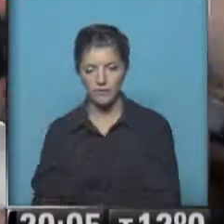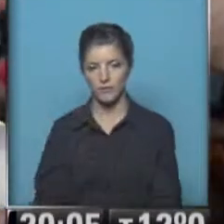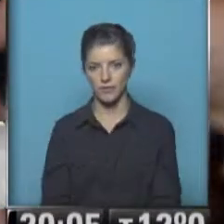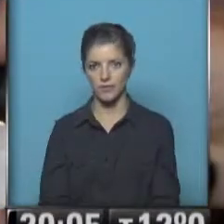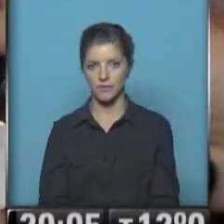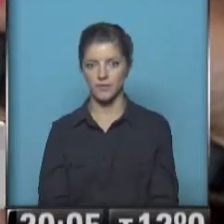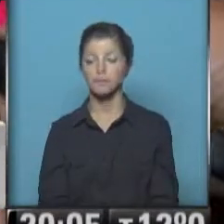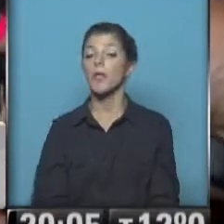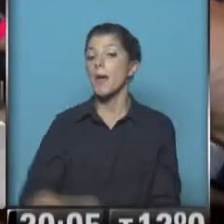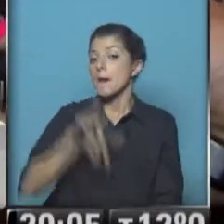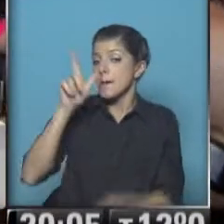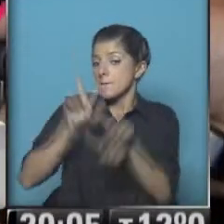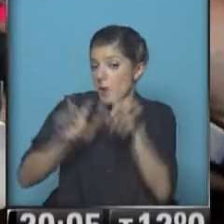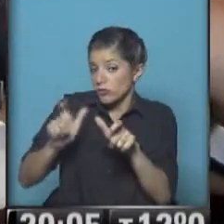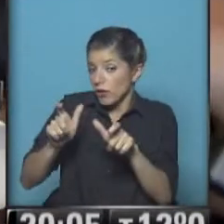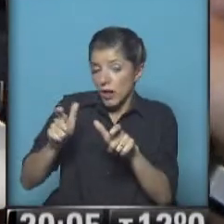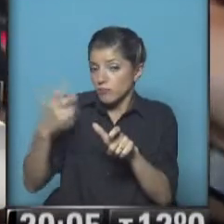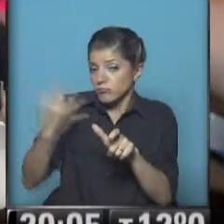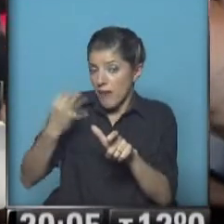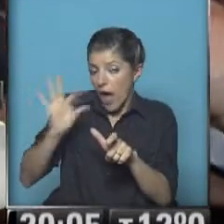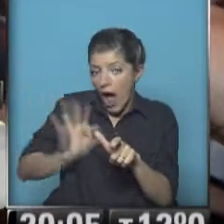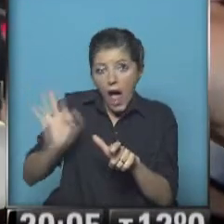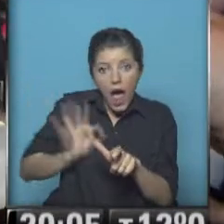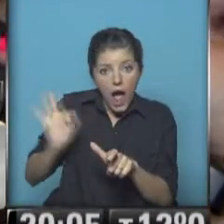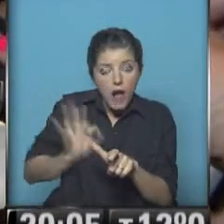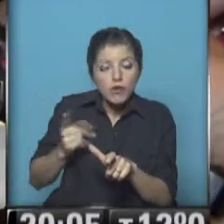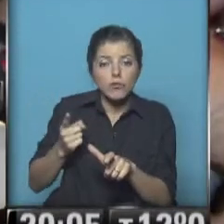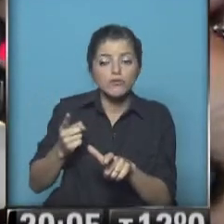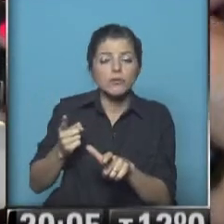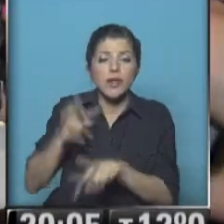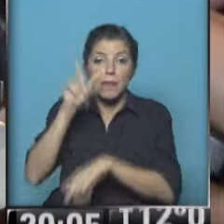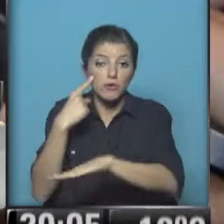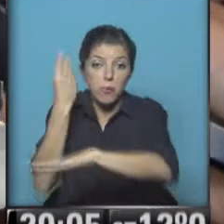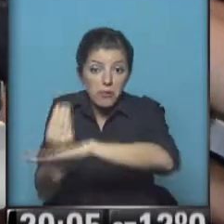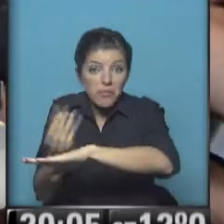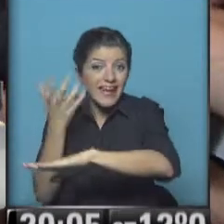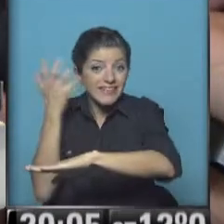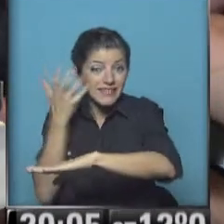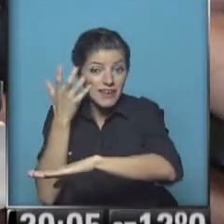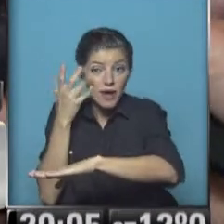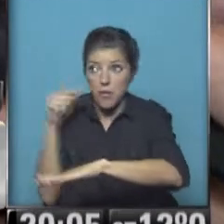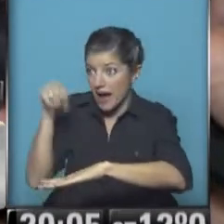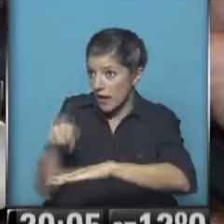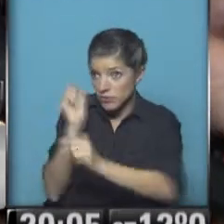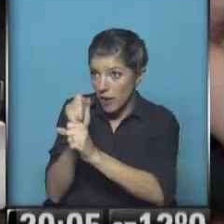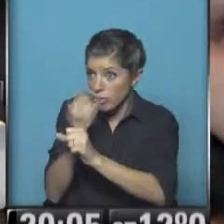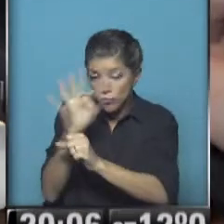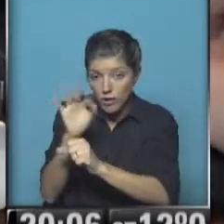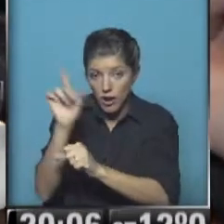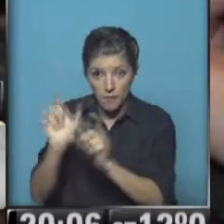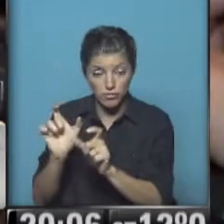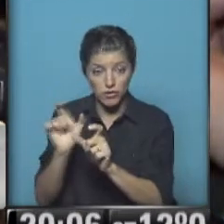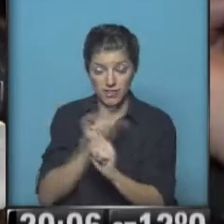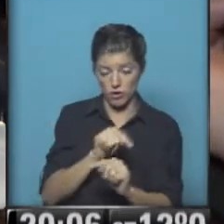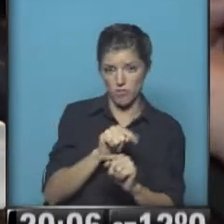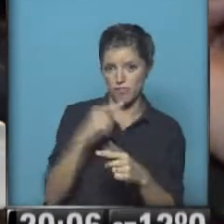Gente que, la verdad es que a lo largo de estos años en la vida del vecino de Tigre nunca apareció. Pero bueno,